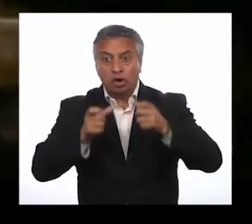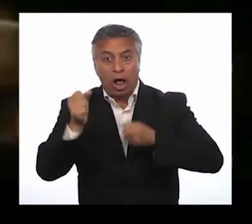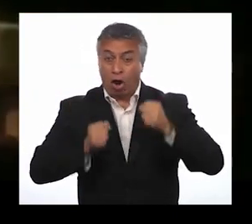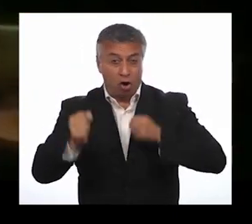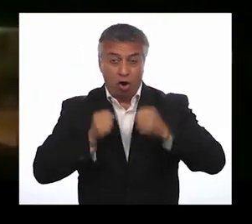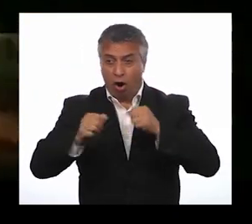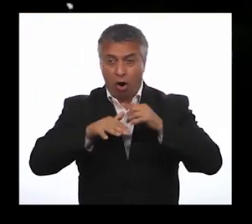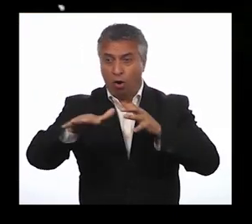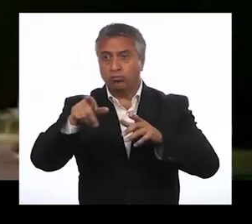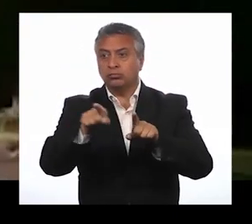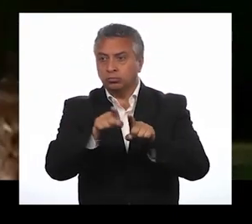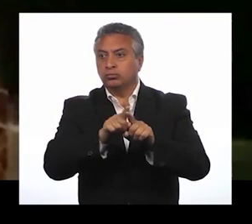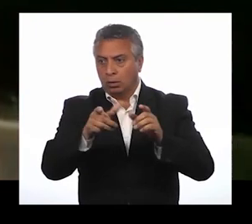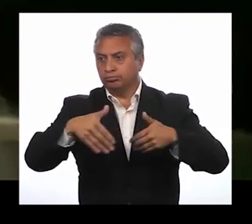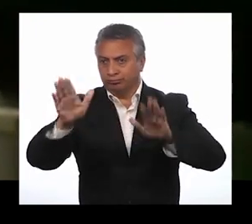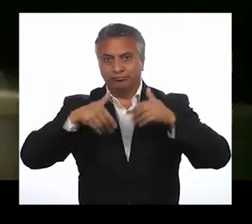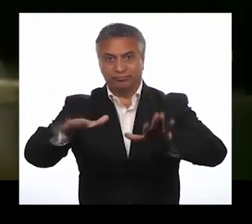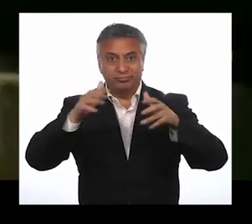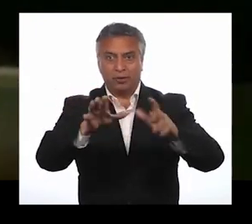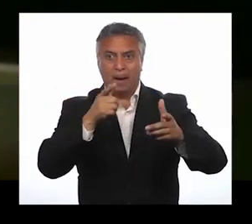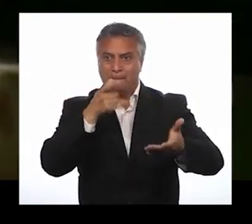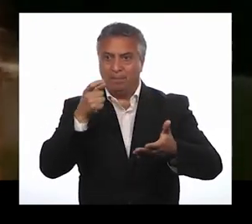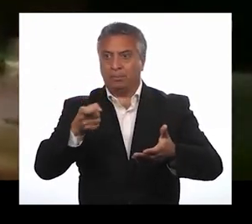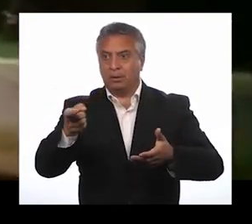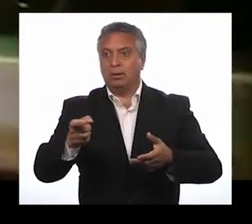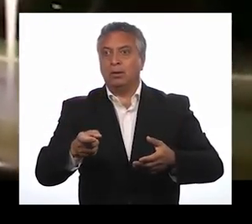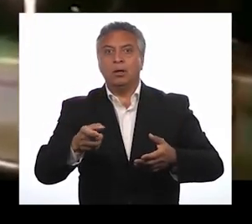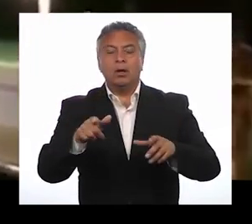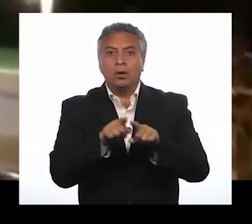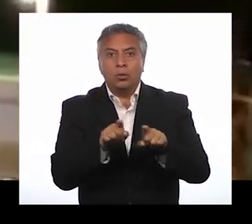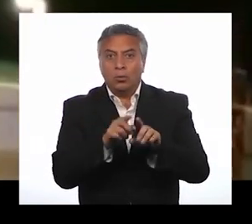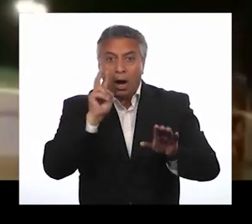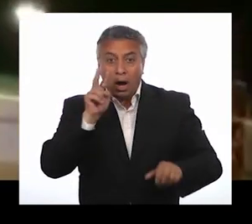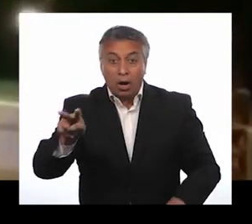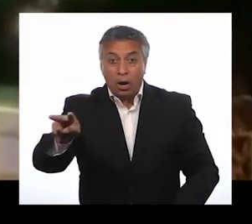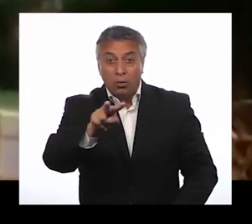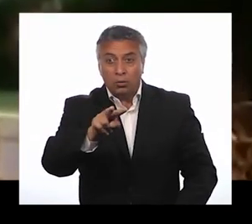corre, era mucha gente, se empezó a disuadir, y fue